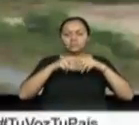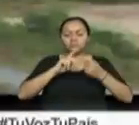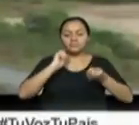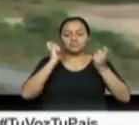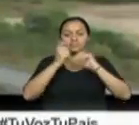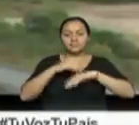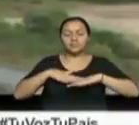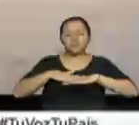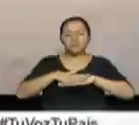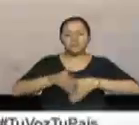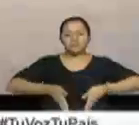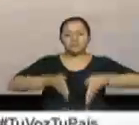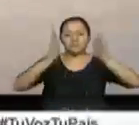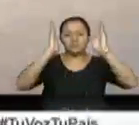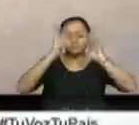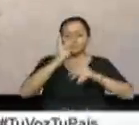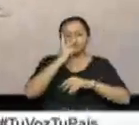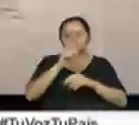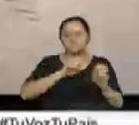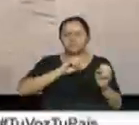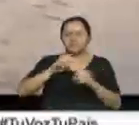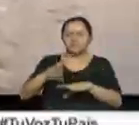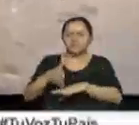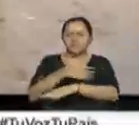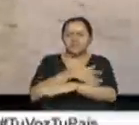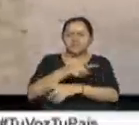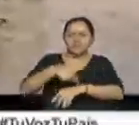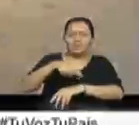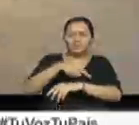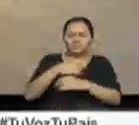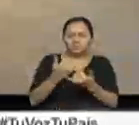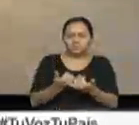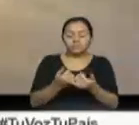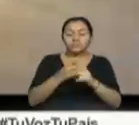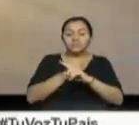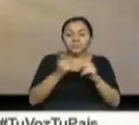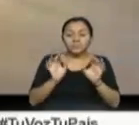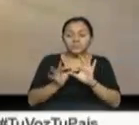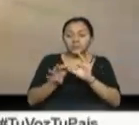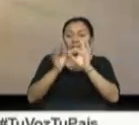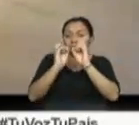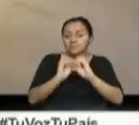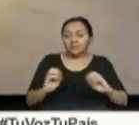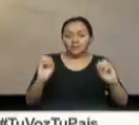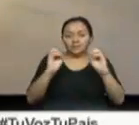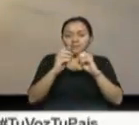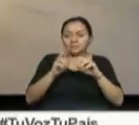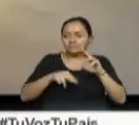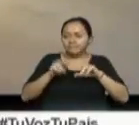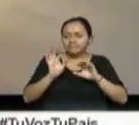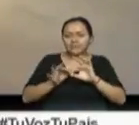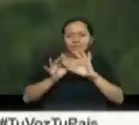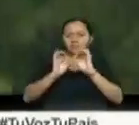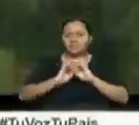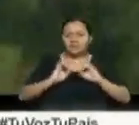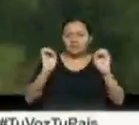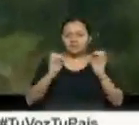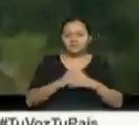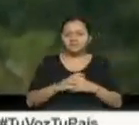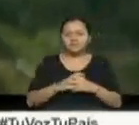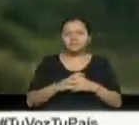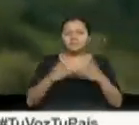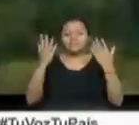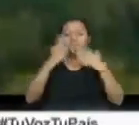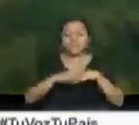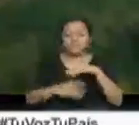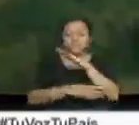vial del país, abandonada durante décadas, sin mantenimiento ni intervención alguna. Se termina